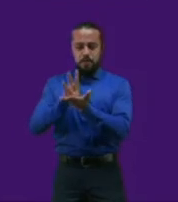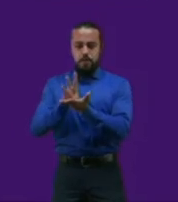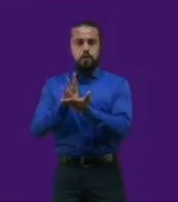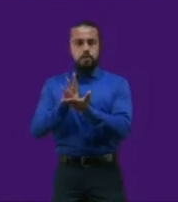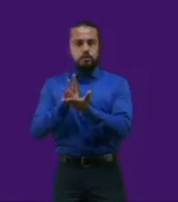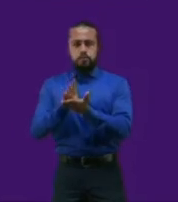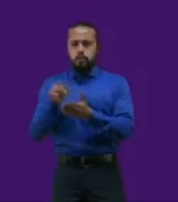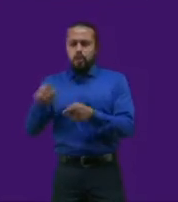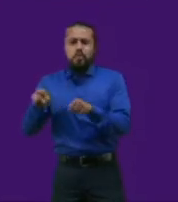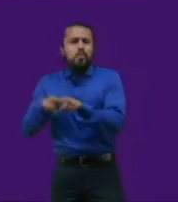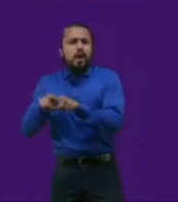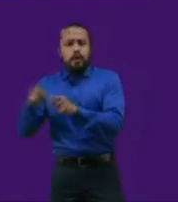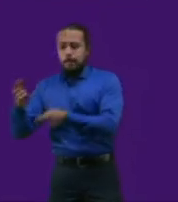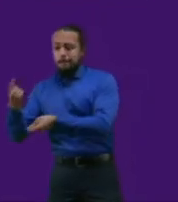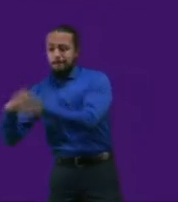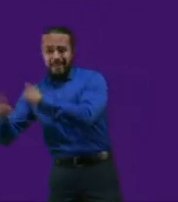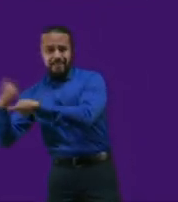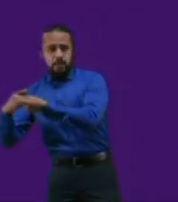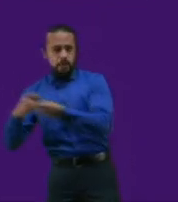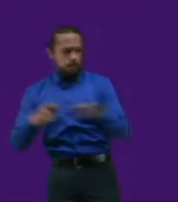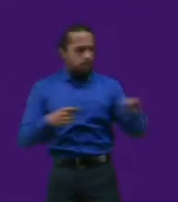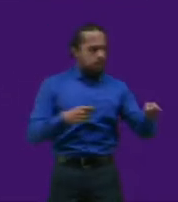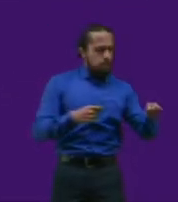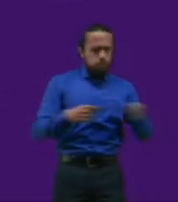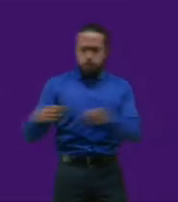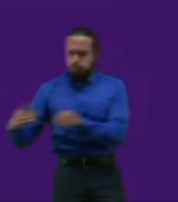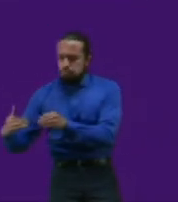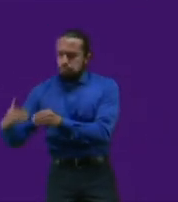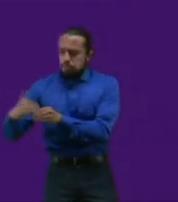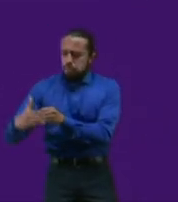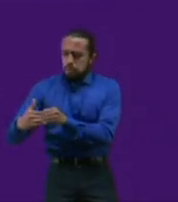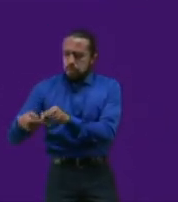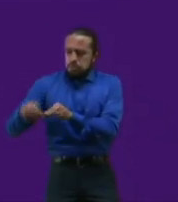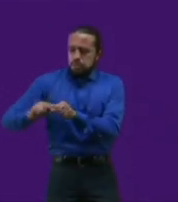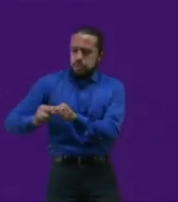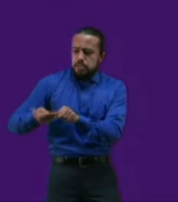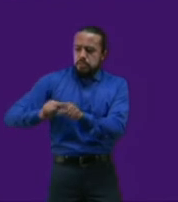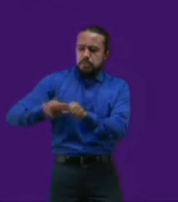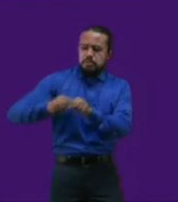intermediación y que ahí podíamos entrar a agregar valor.